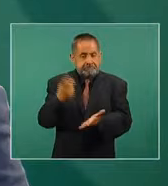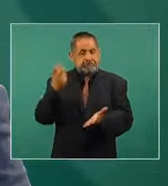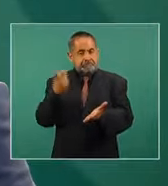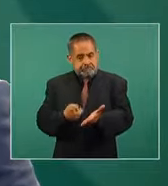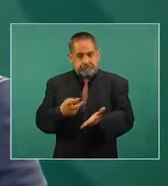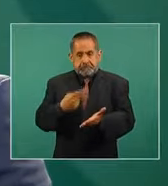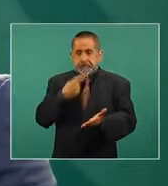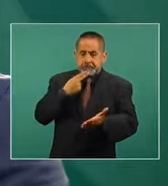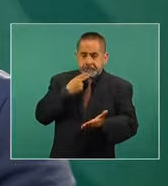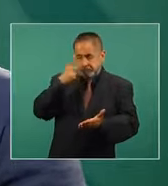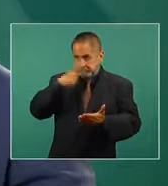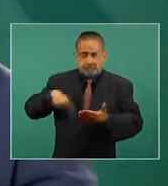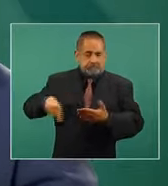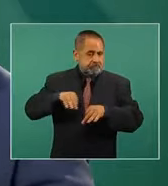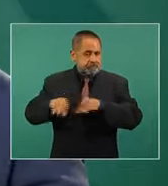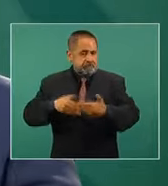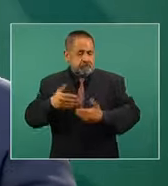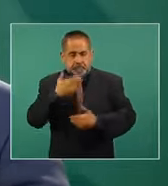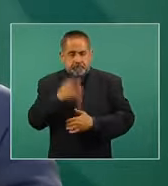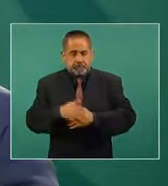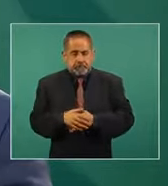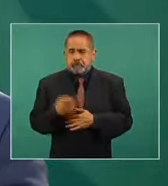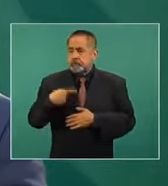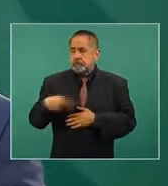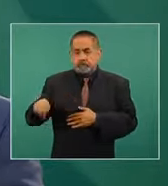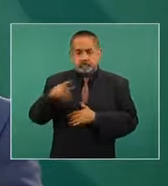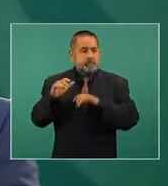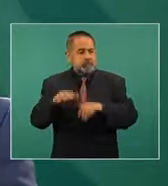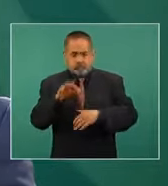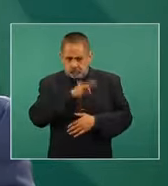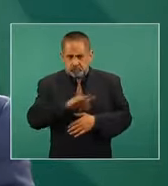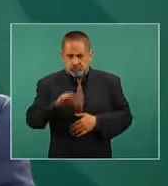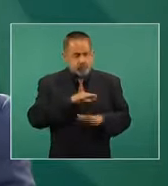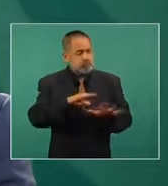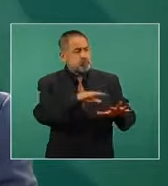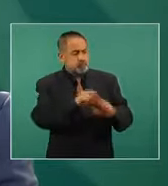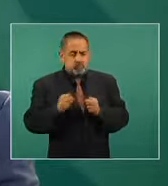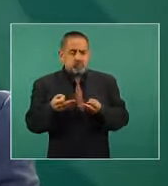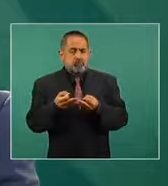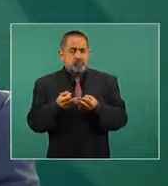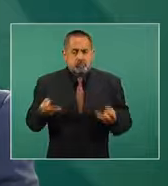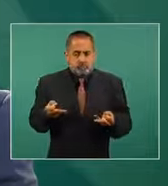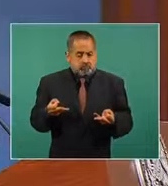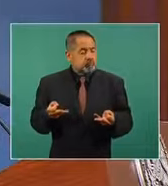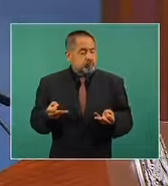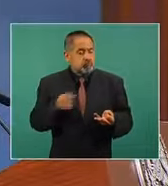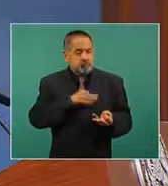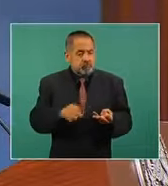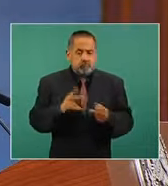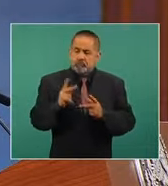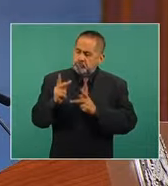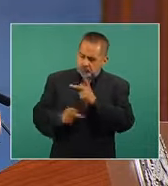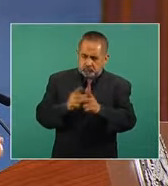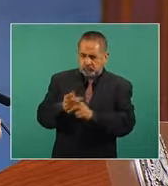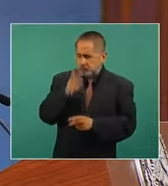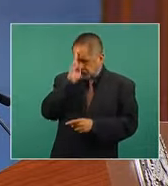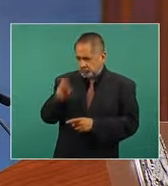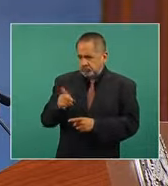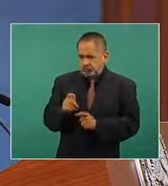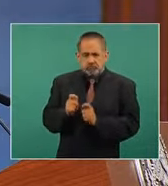elementos con que venimos trabajando. Entonces los trabajadores van a poder adquirir terreno, van a poder tener créditos directos